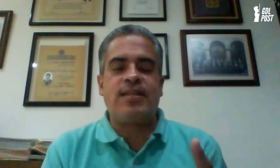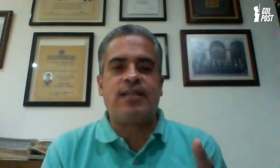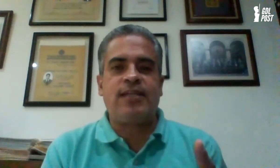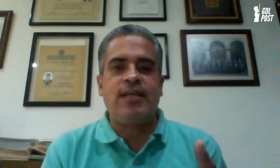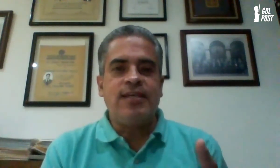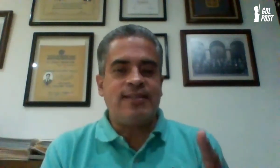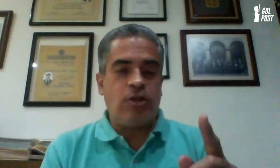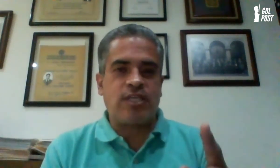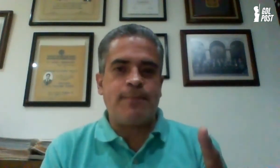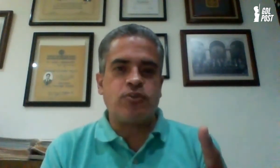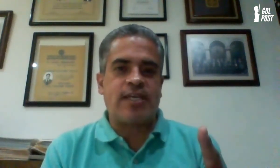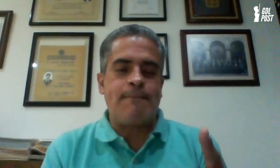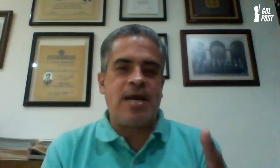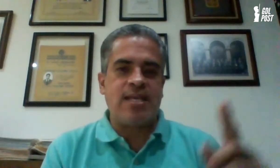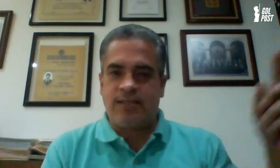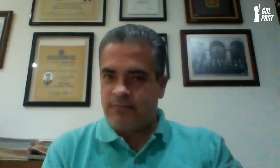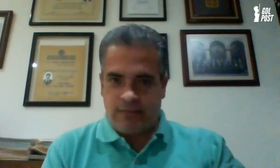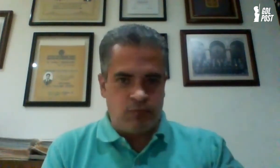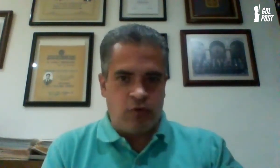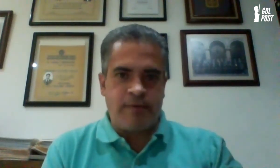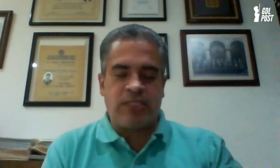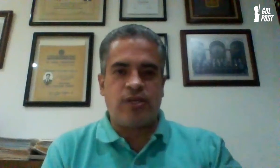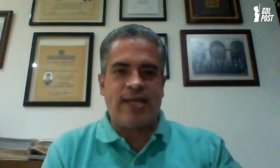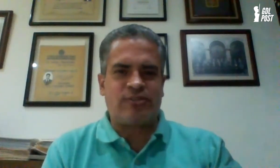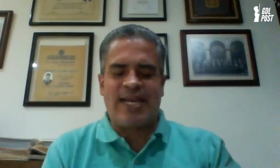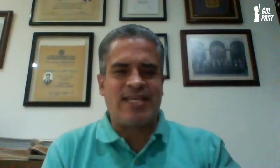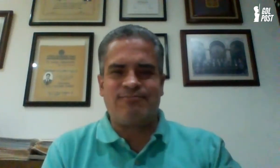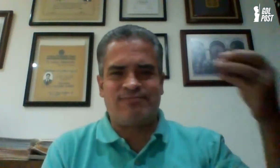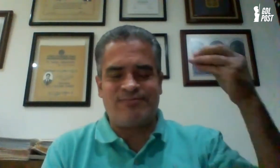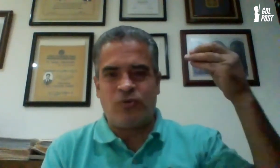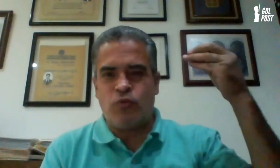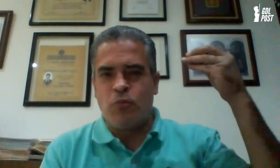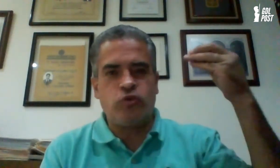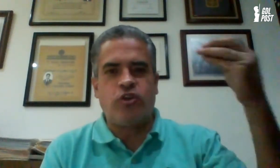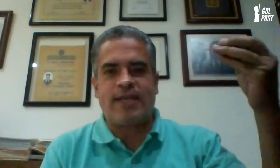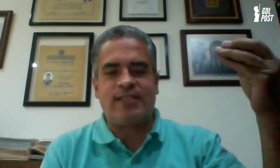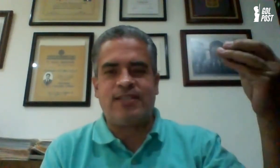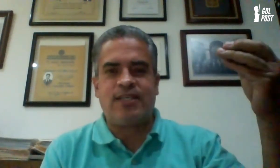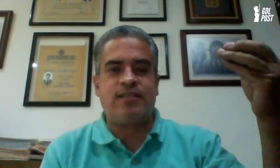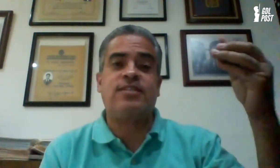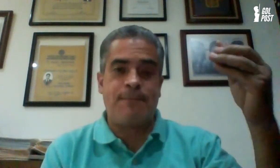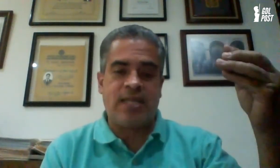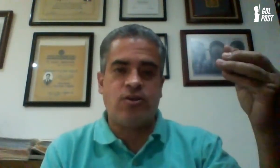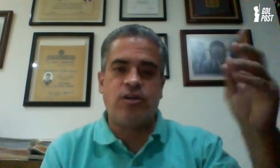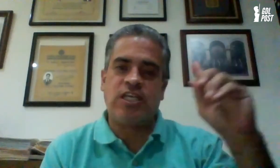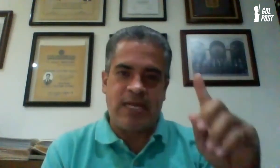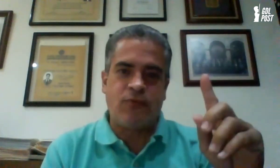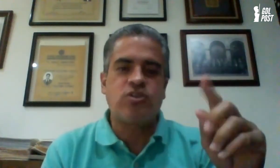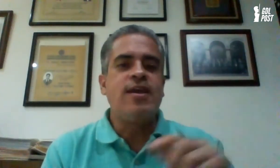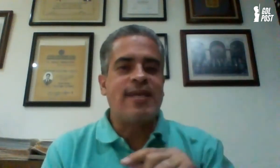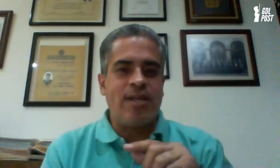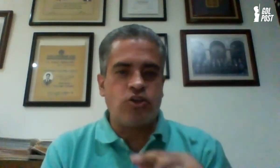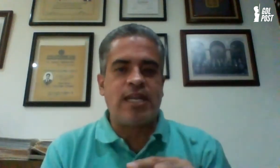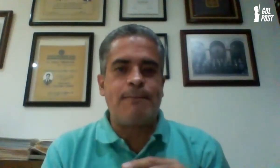al pendiente de los equipos de campaña. Movimiento Ciudadano trae un mundo de gente chambeando.